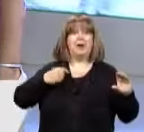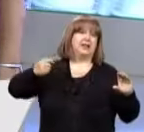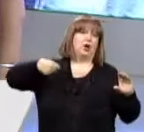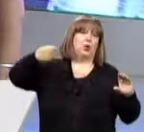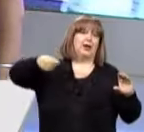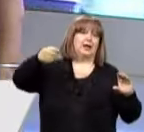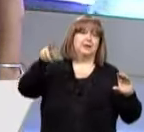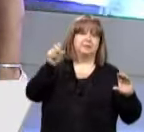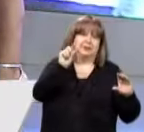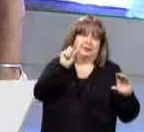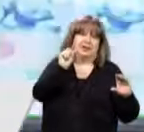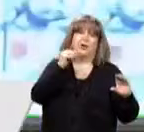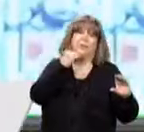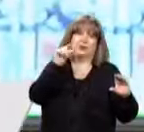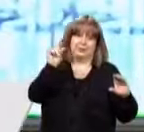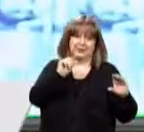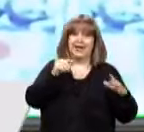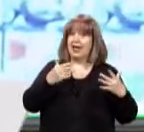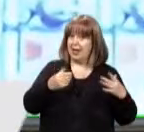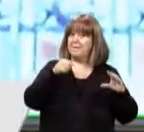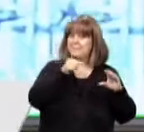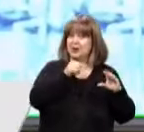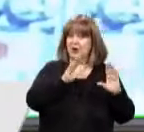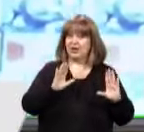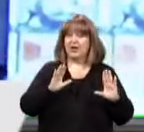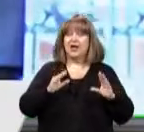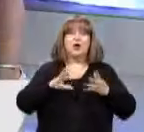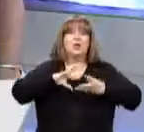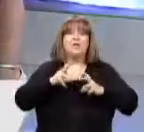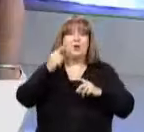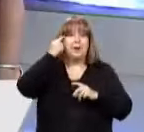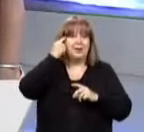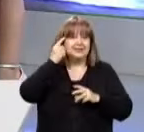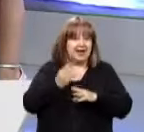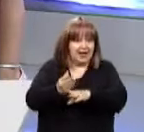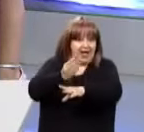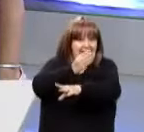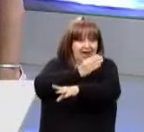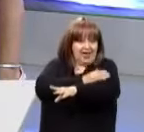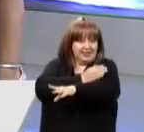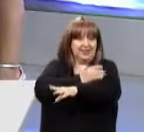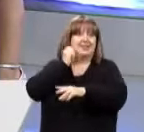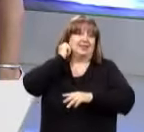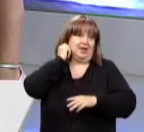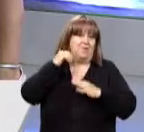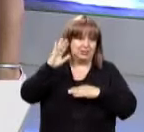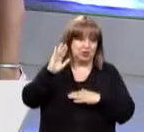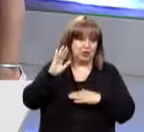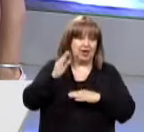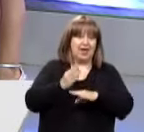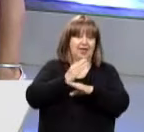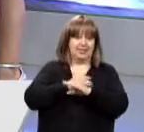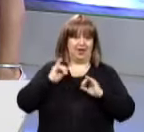y uno puede tener una rentabilidad por ese capital que tiene inmovilizado por qué no tenerlo el problema es lo que cuesta encontrarlo y después hacerlo